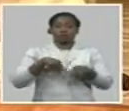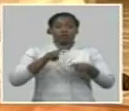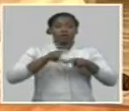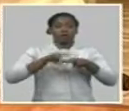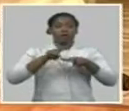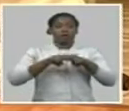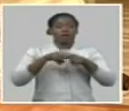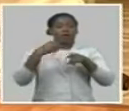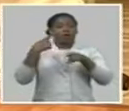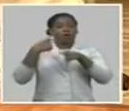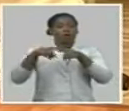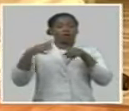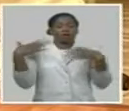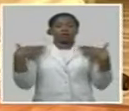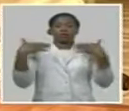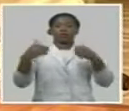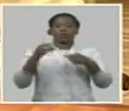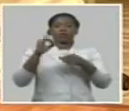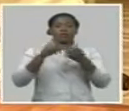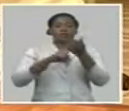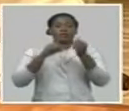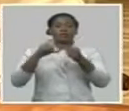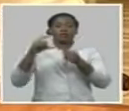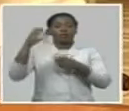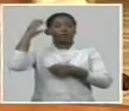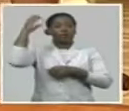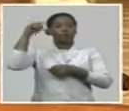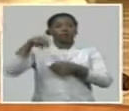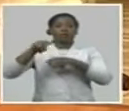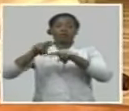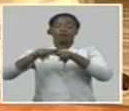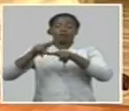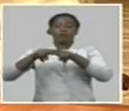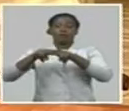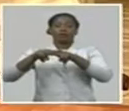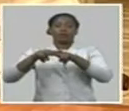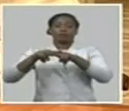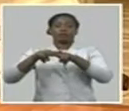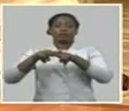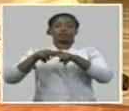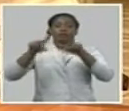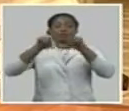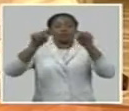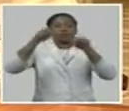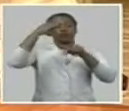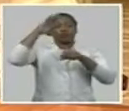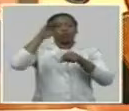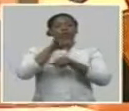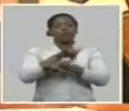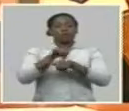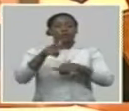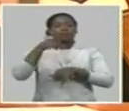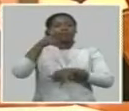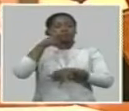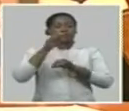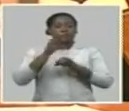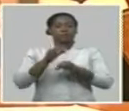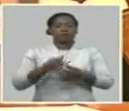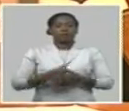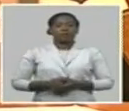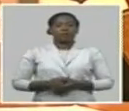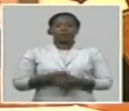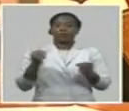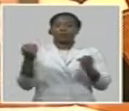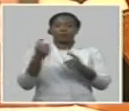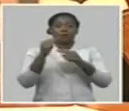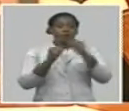como la dirección de partido y el gobierno en la capital y la dirección del país como expresado anteriormente calidad oro para la capital por la